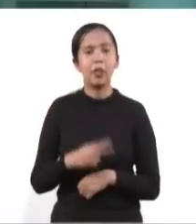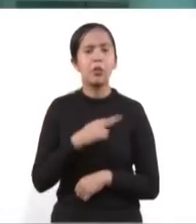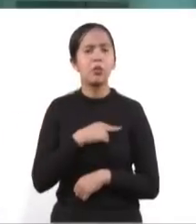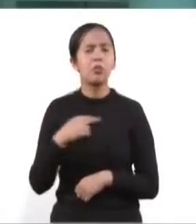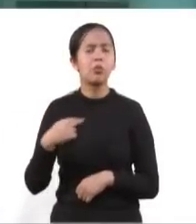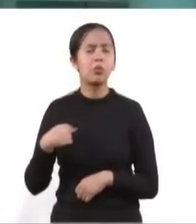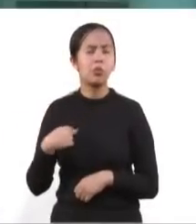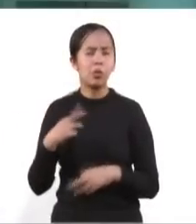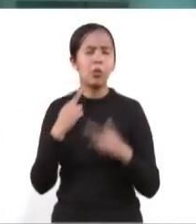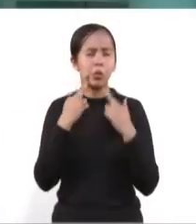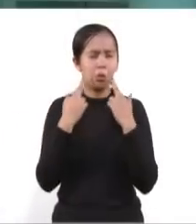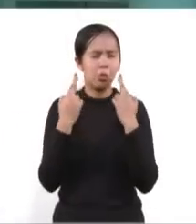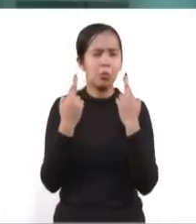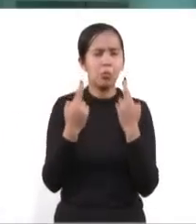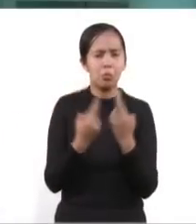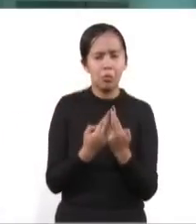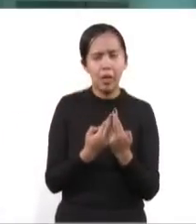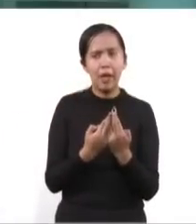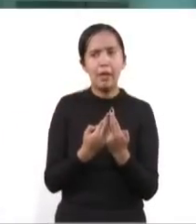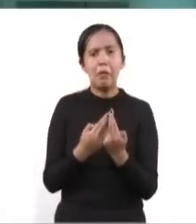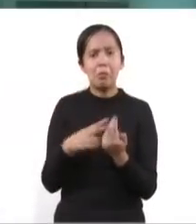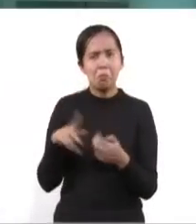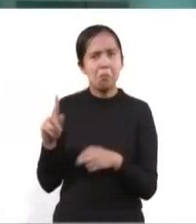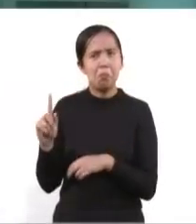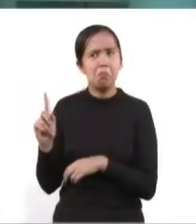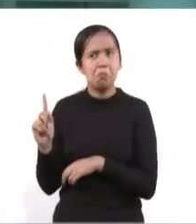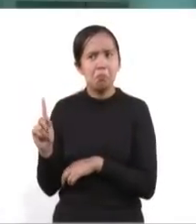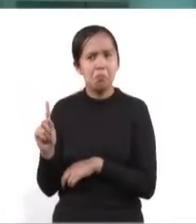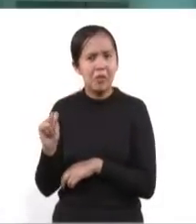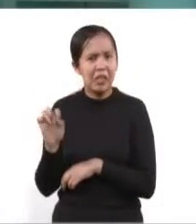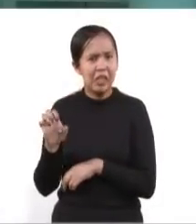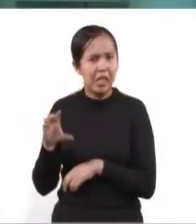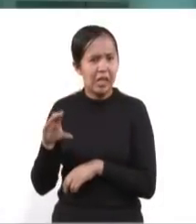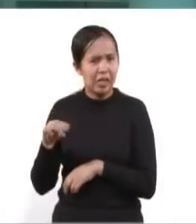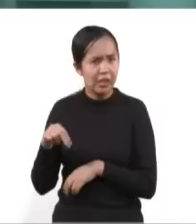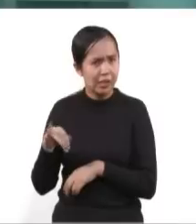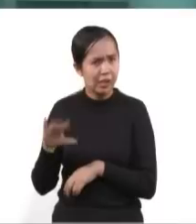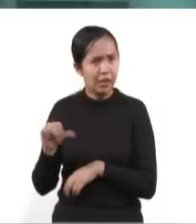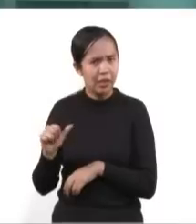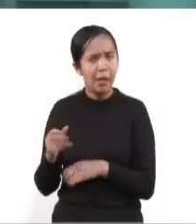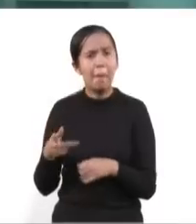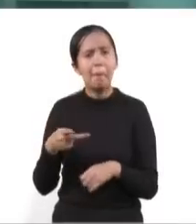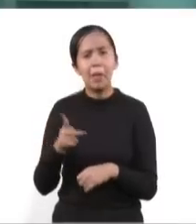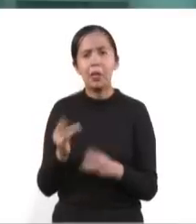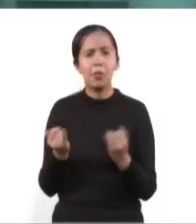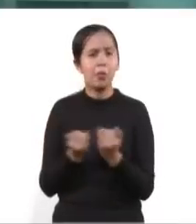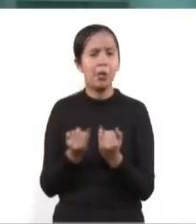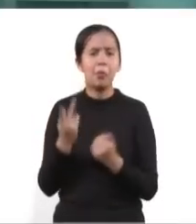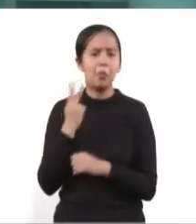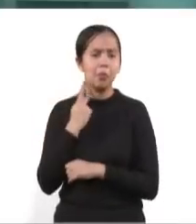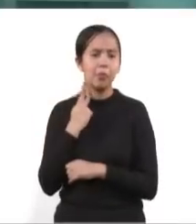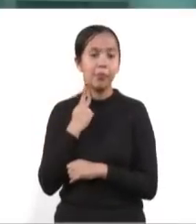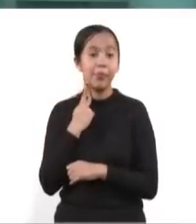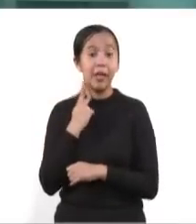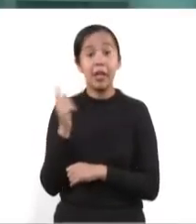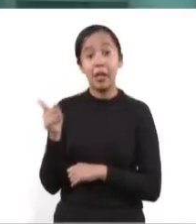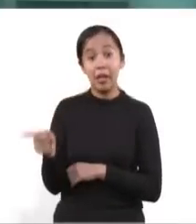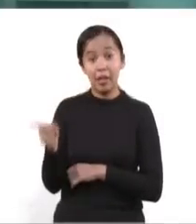diría también política. La doctora es experta en el